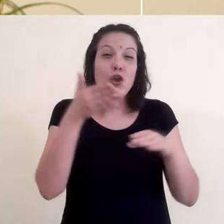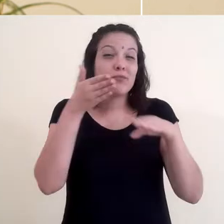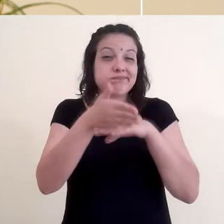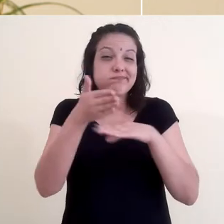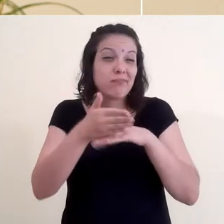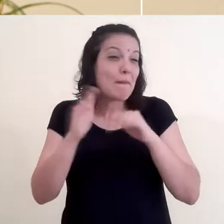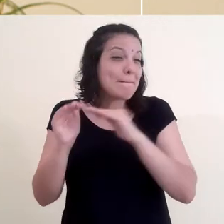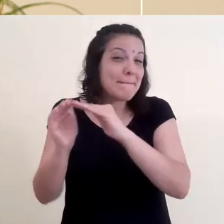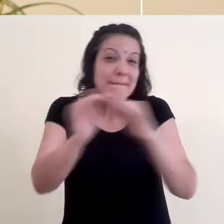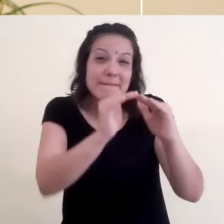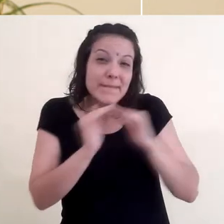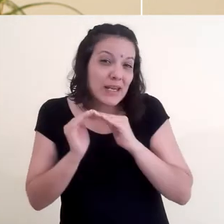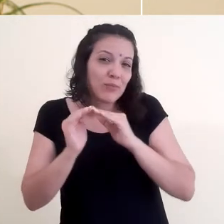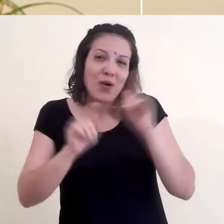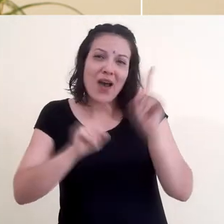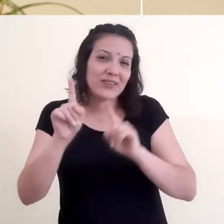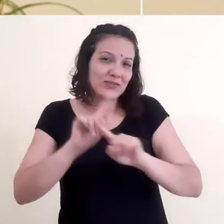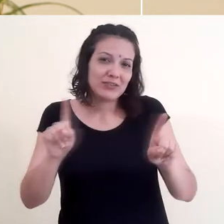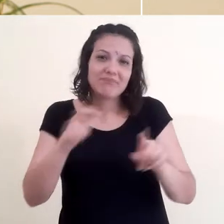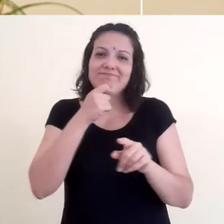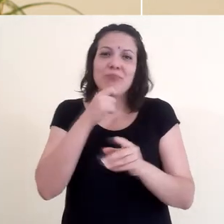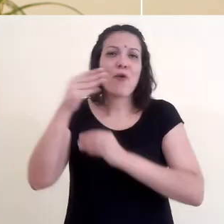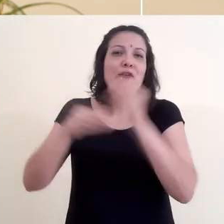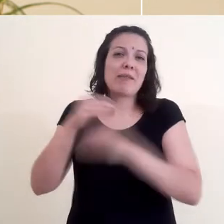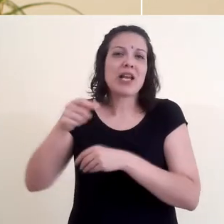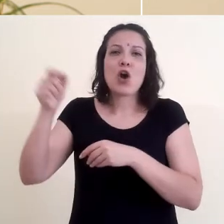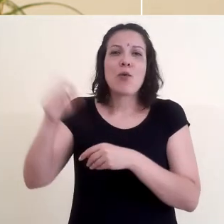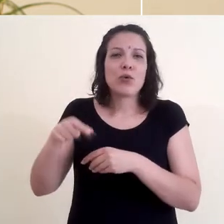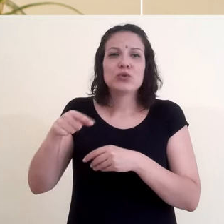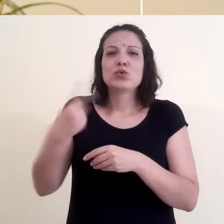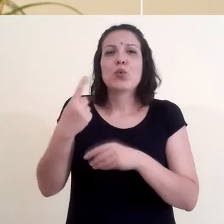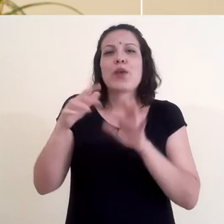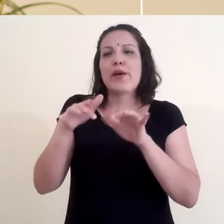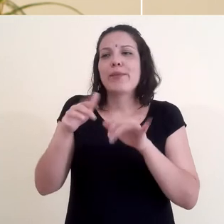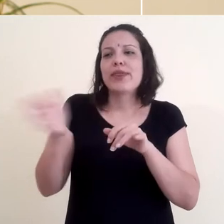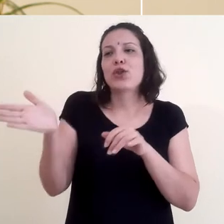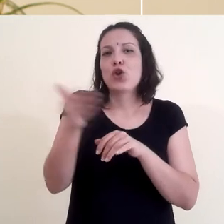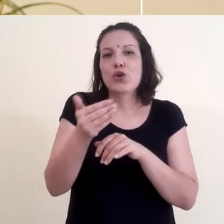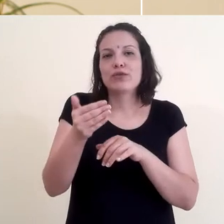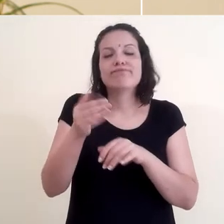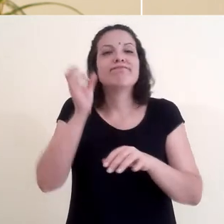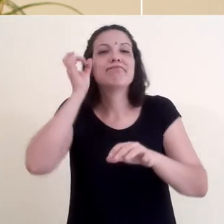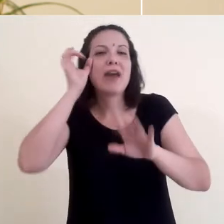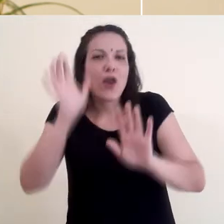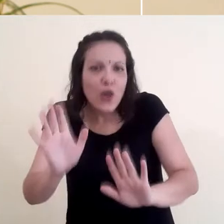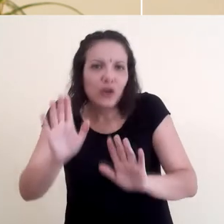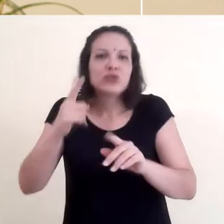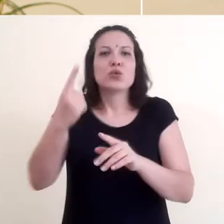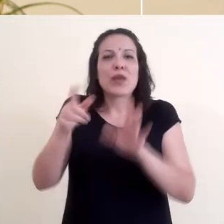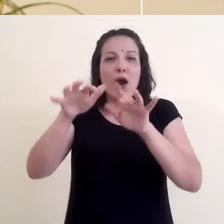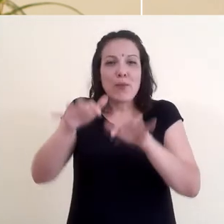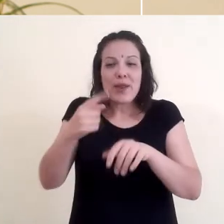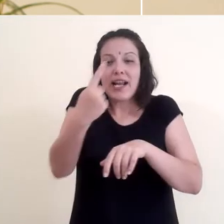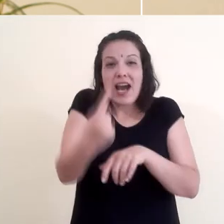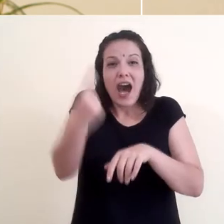todos. Una familia promedio no tiene una computadora para todos, ¿no? Para cada uno, perdón, para todos sí la